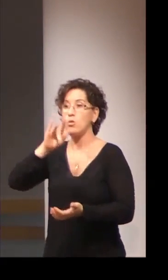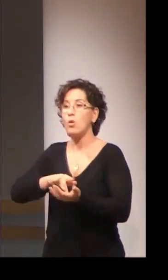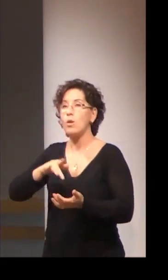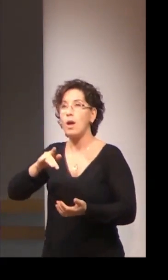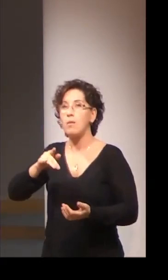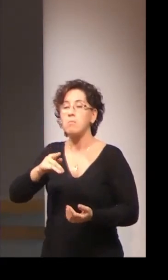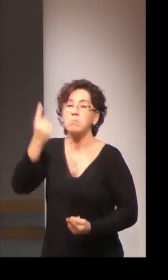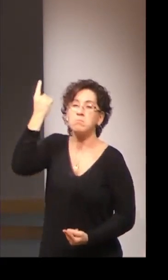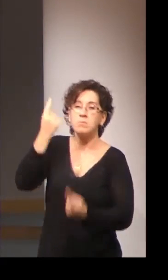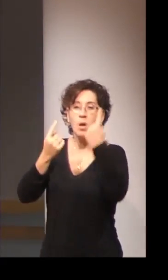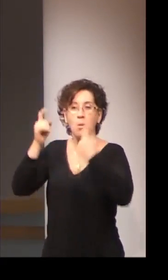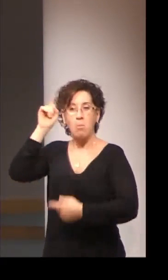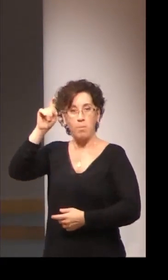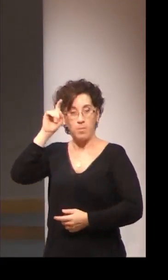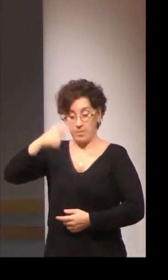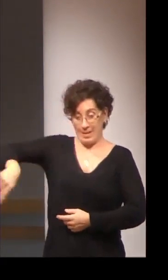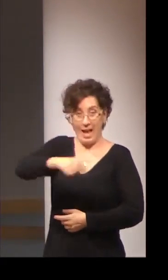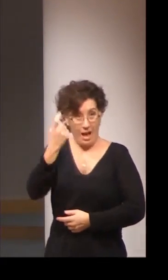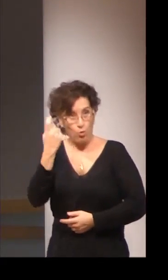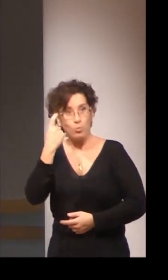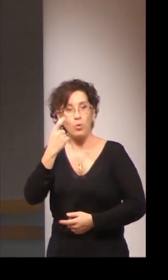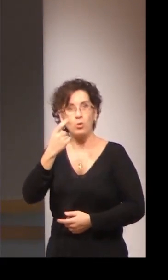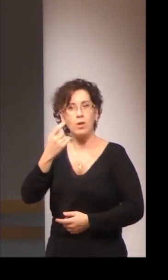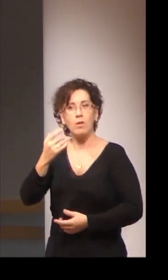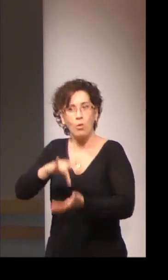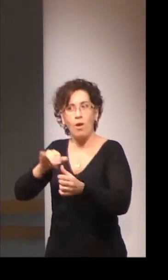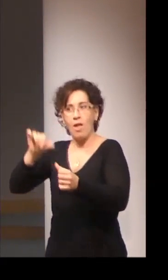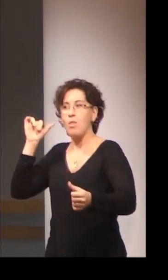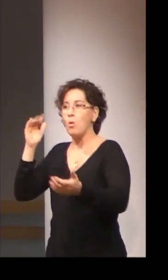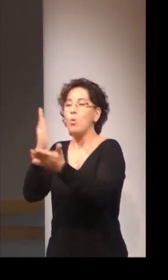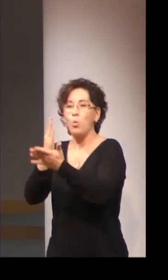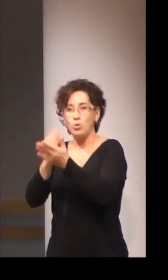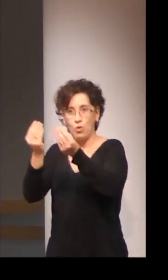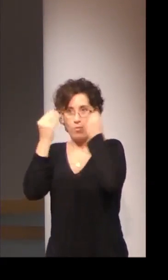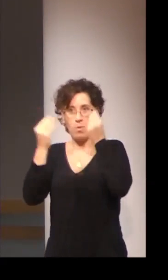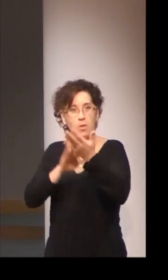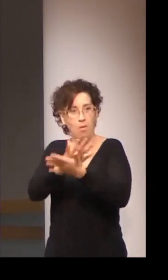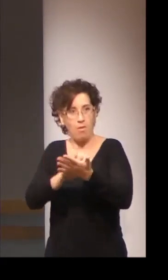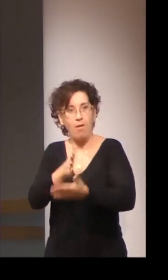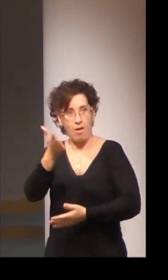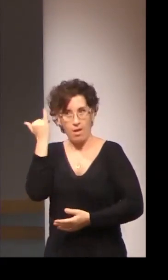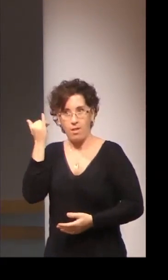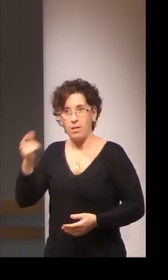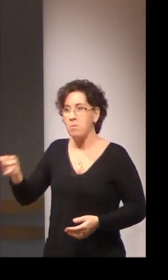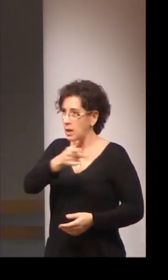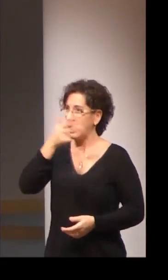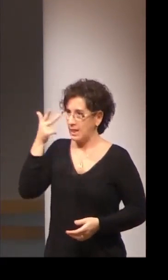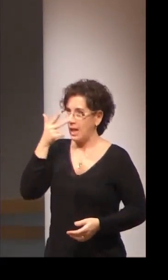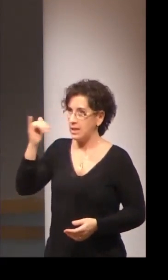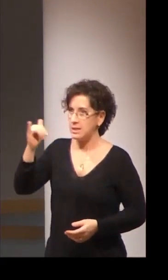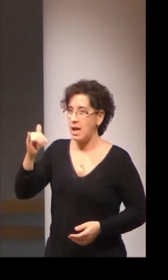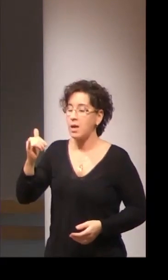de signos hay un interés entre el alumnado por estudiar y aprender lengua de signos lo máximo que saben y